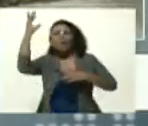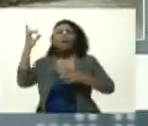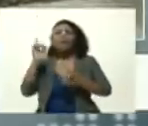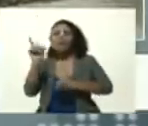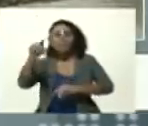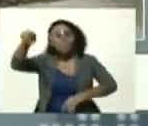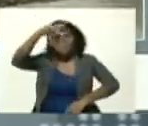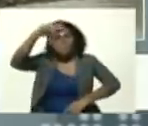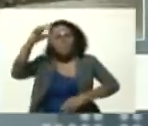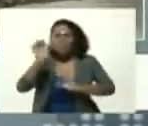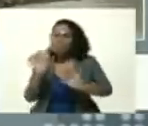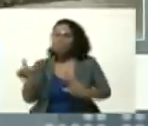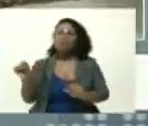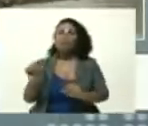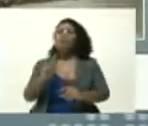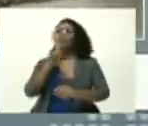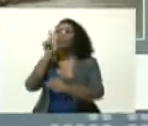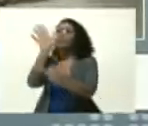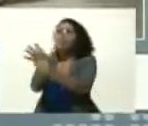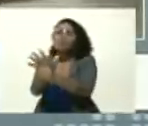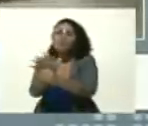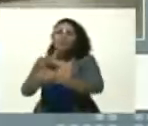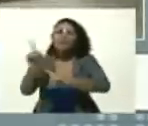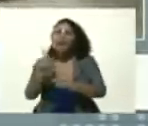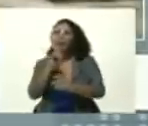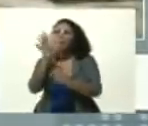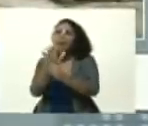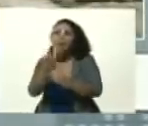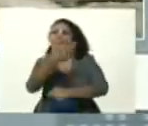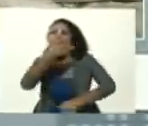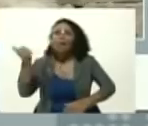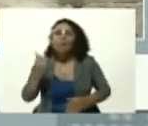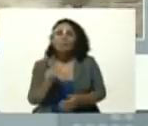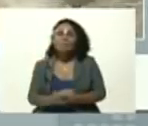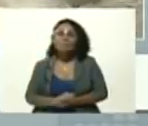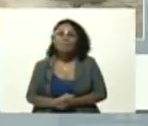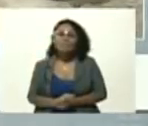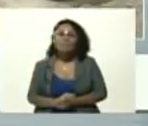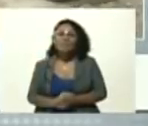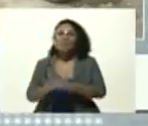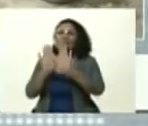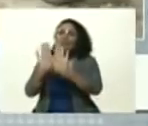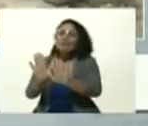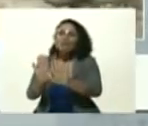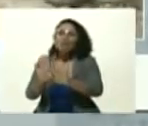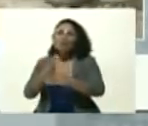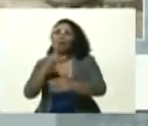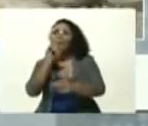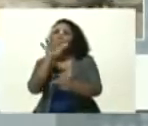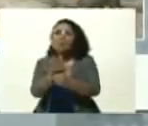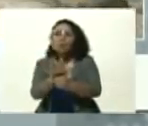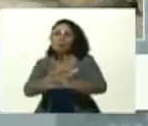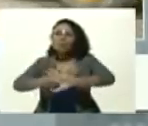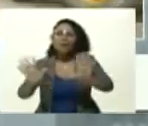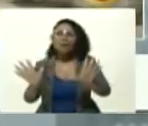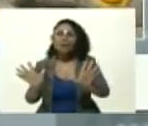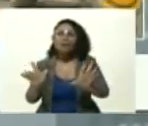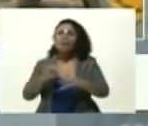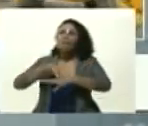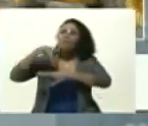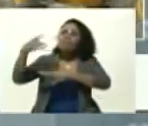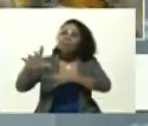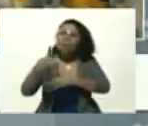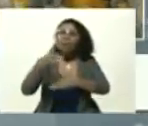moleste. Quédese calladito, que calladito se ve mejor. Quietecito y calladito, que se ve mejor. Y deje que los que